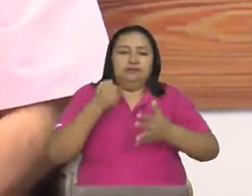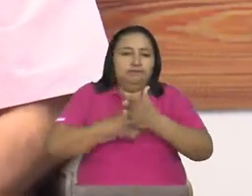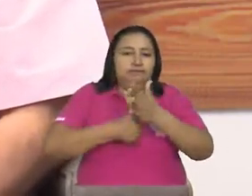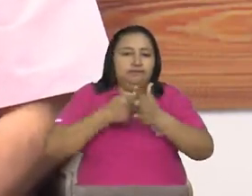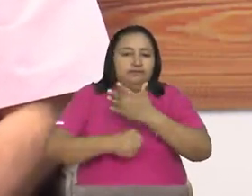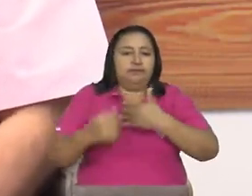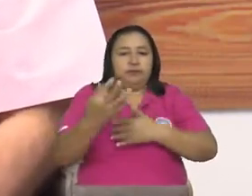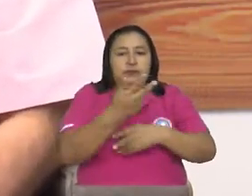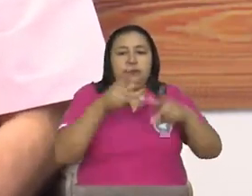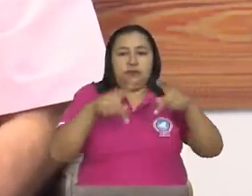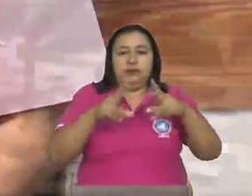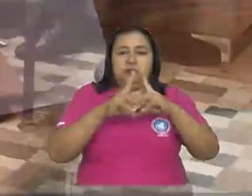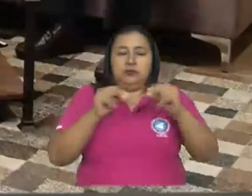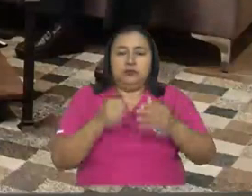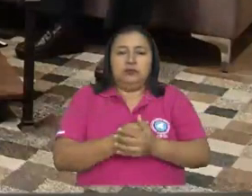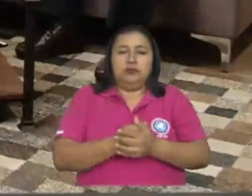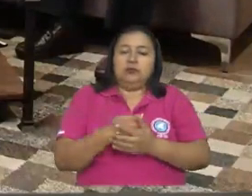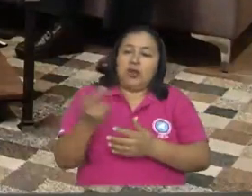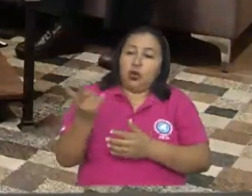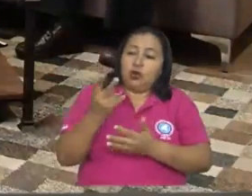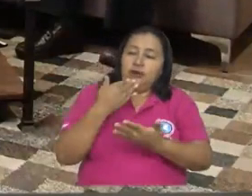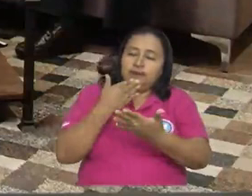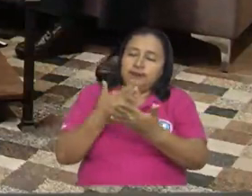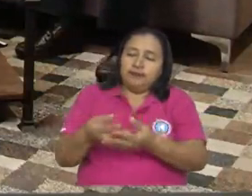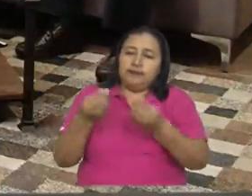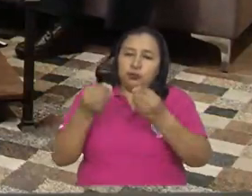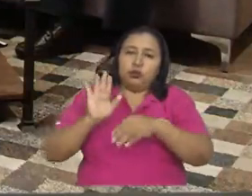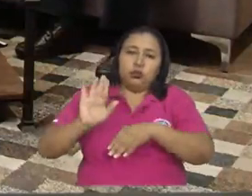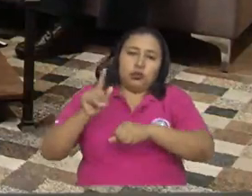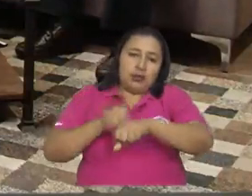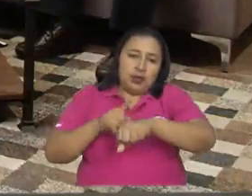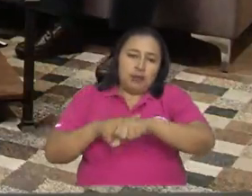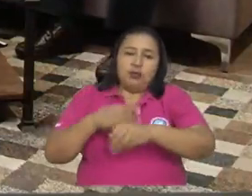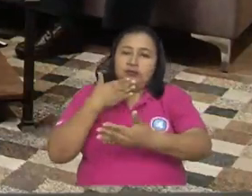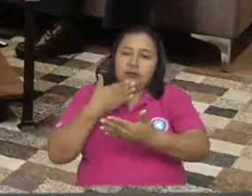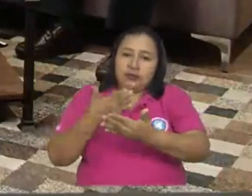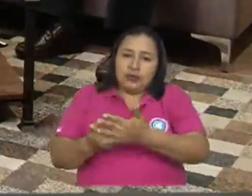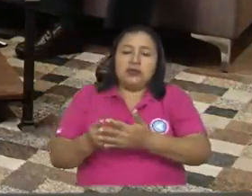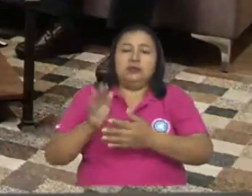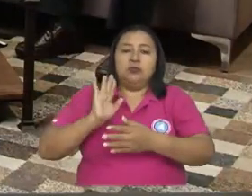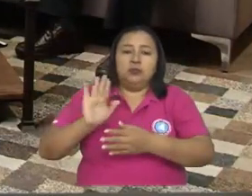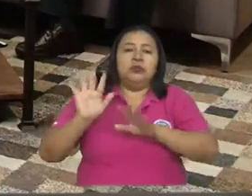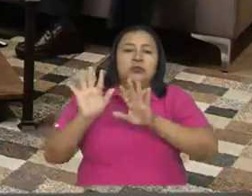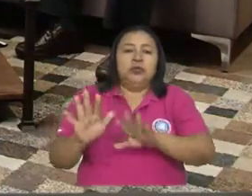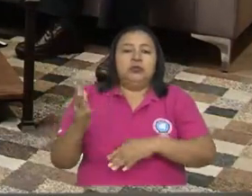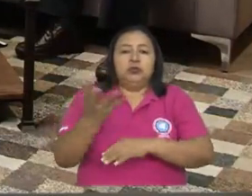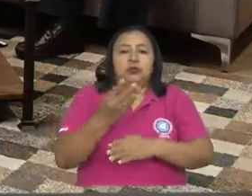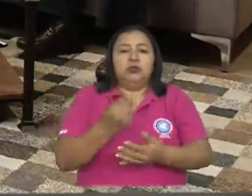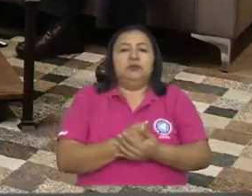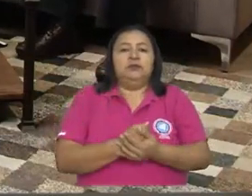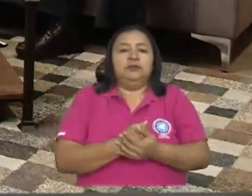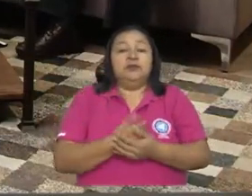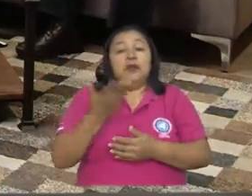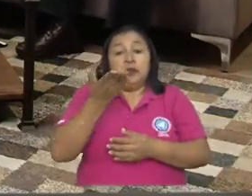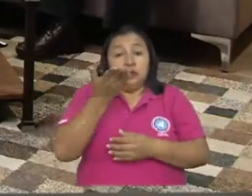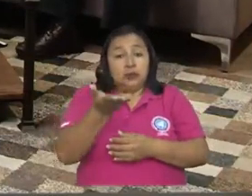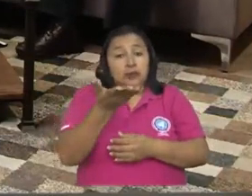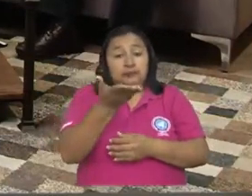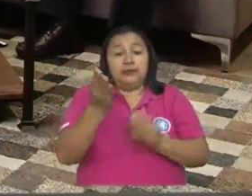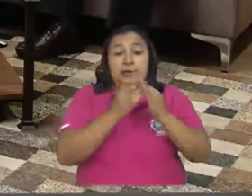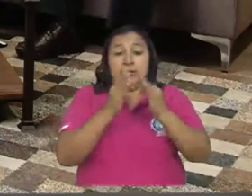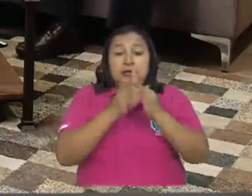de todos los nicaragüenses. A ambos, muchísimas gracias por su tiempo. Gracias. Muchísimas gracias por estar con nosotros. Y a usted que esté en su hogar,